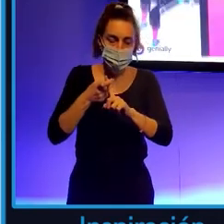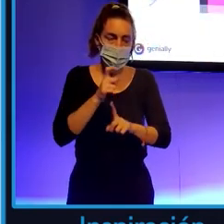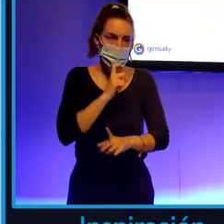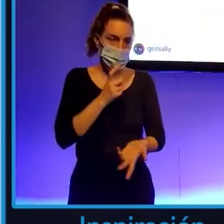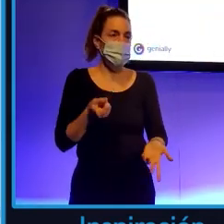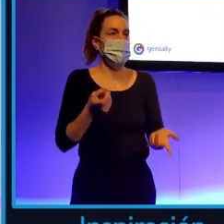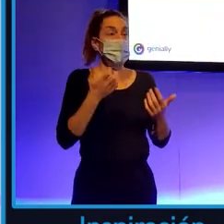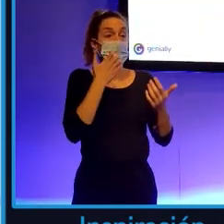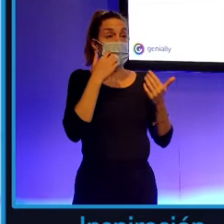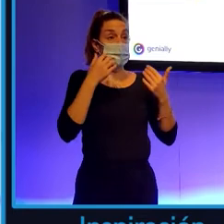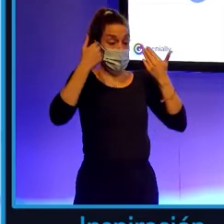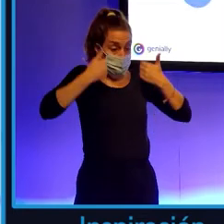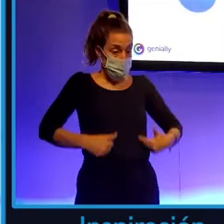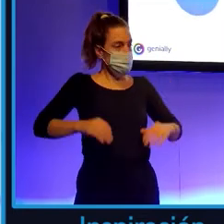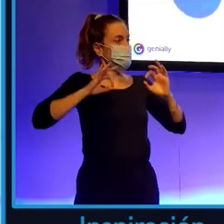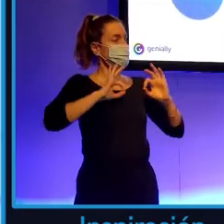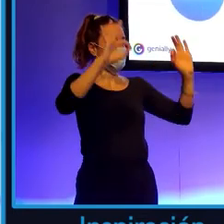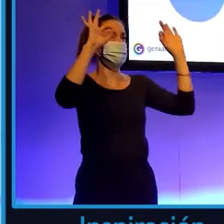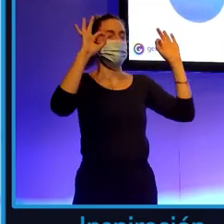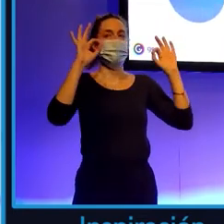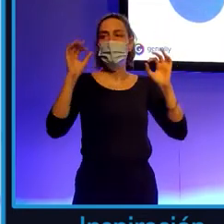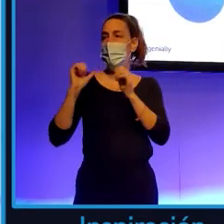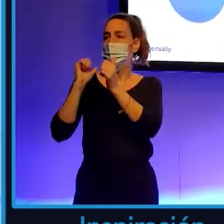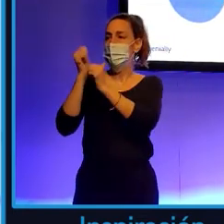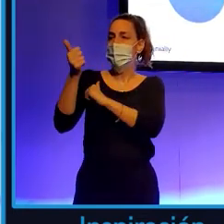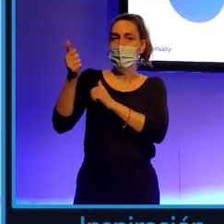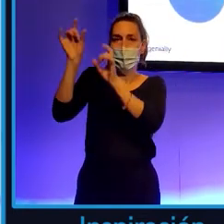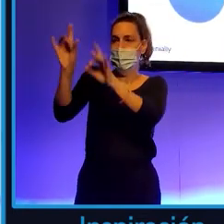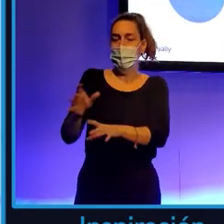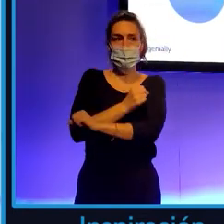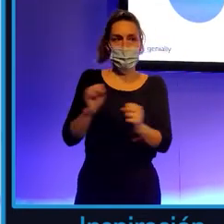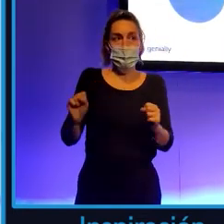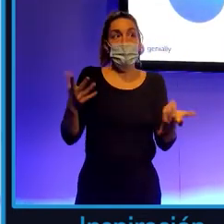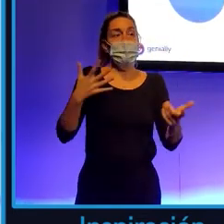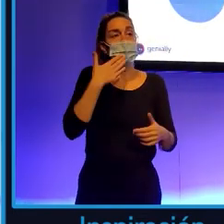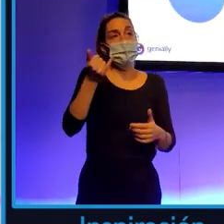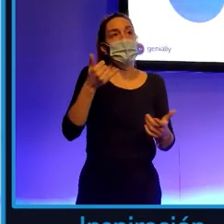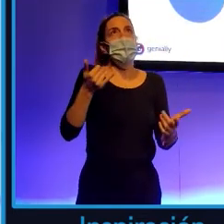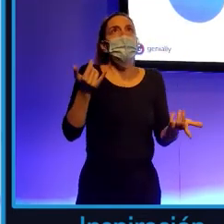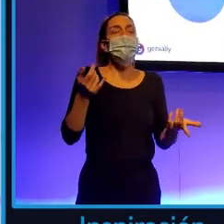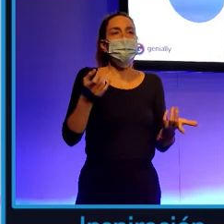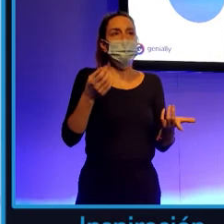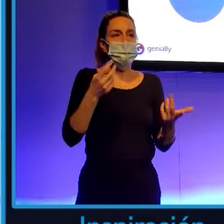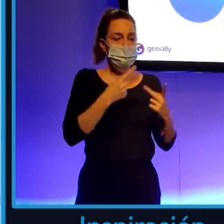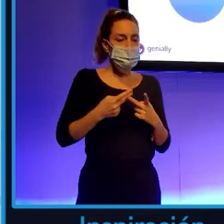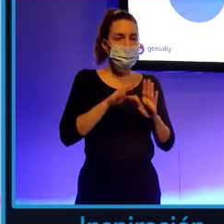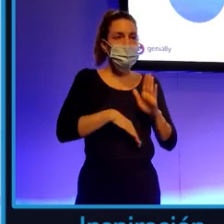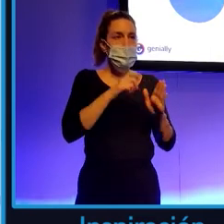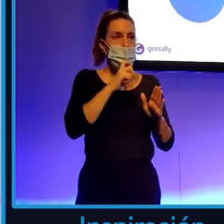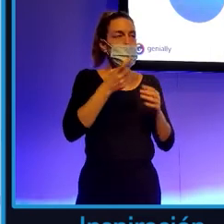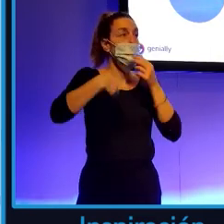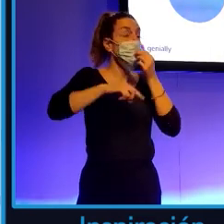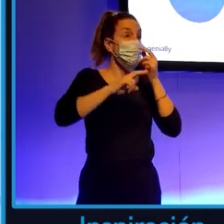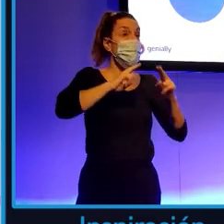excepcionales e irrepetibles cuáles son nuestras habilidades en que tenemos que potenciar nos bueno pues somos muy buenos cruzando